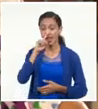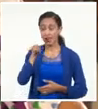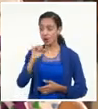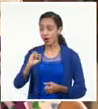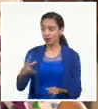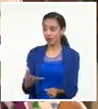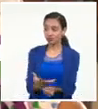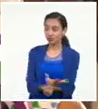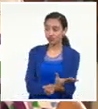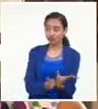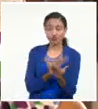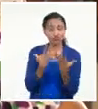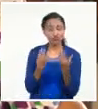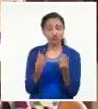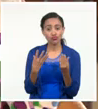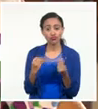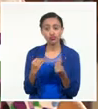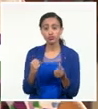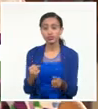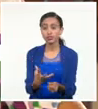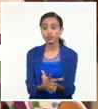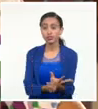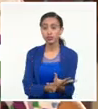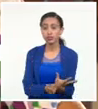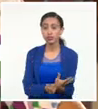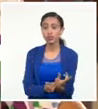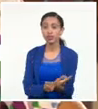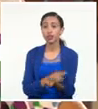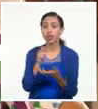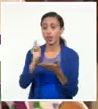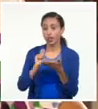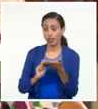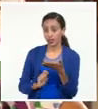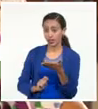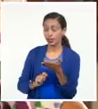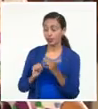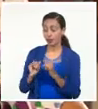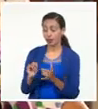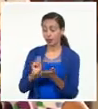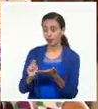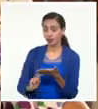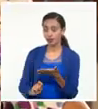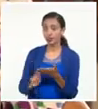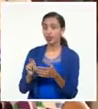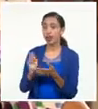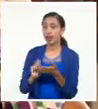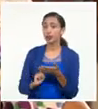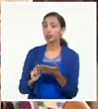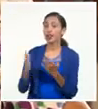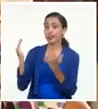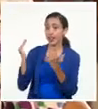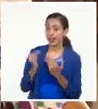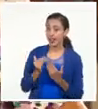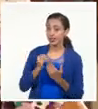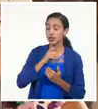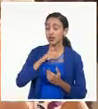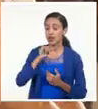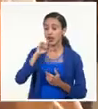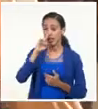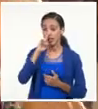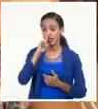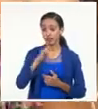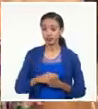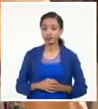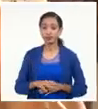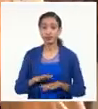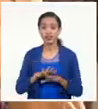muy, muy emocionado. Cuando él estaba dictándonos ese día la nota del regreso de Elian. Y cuando ya se